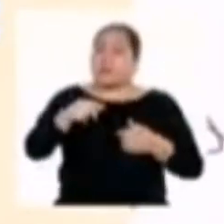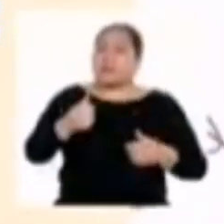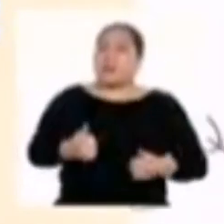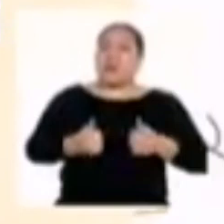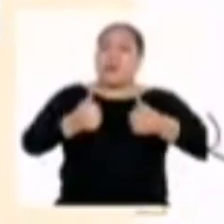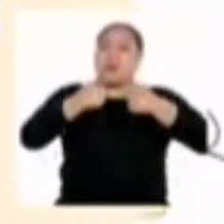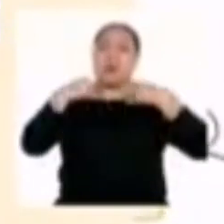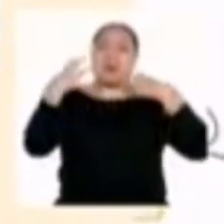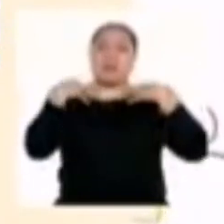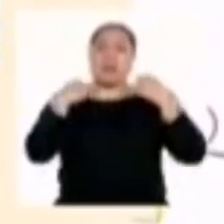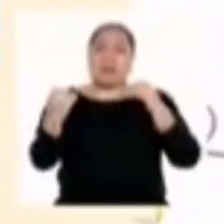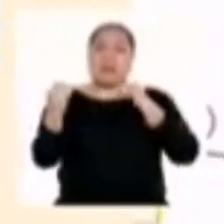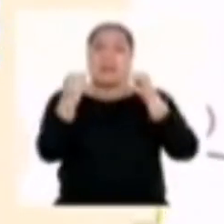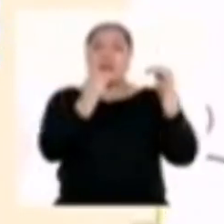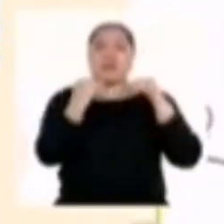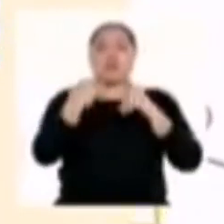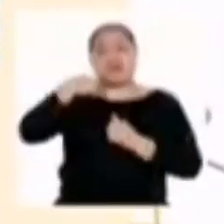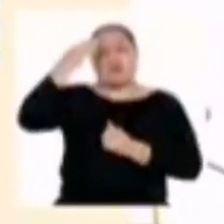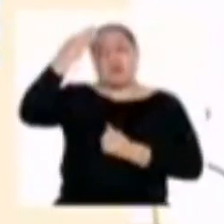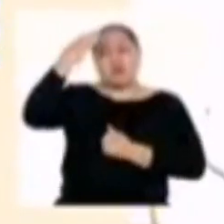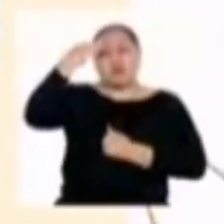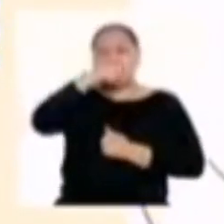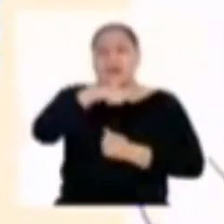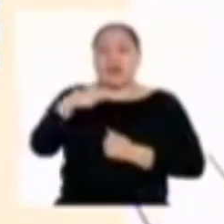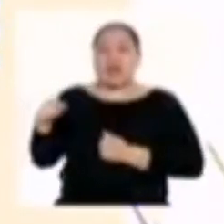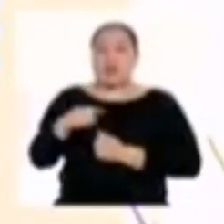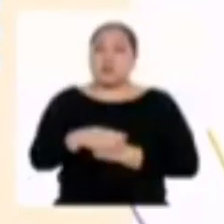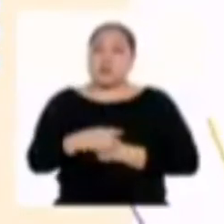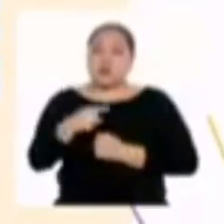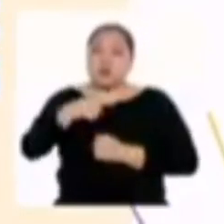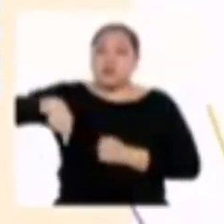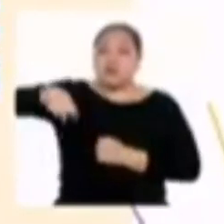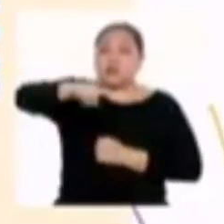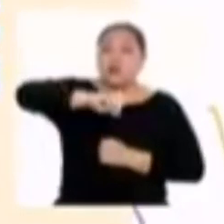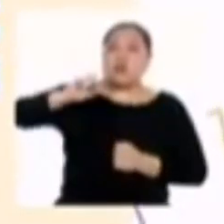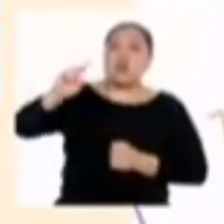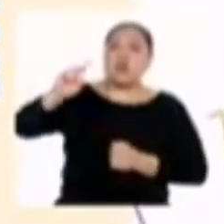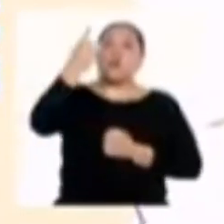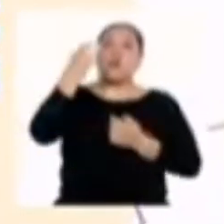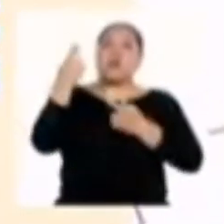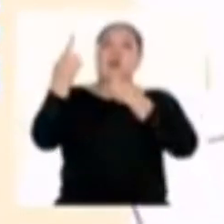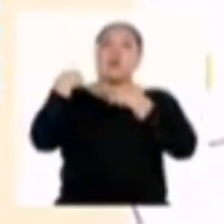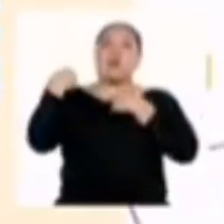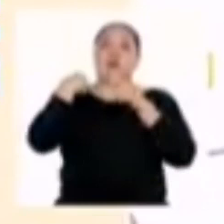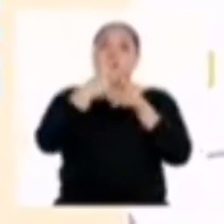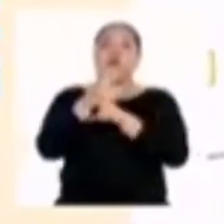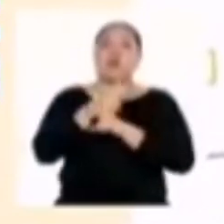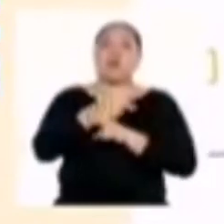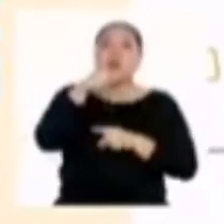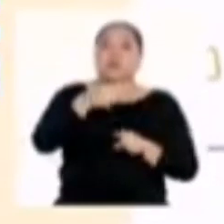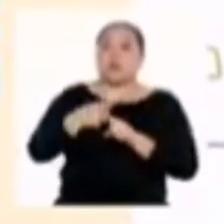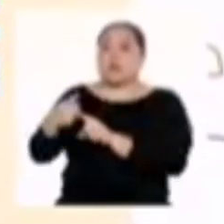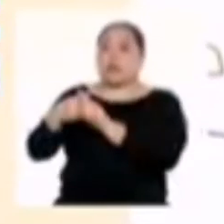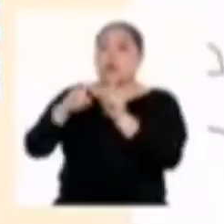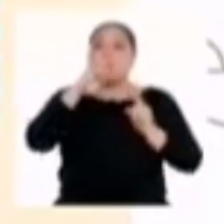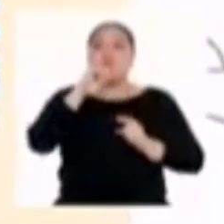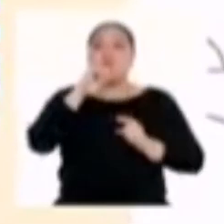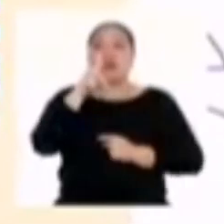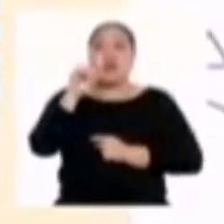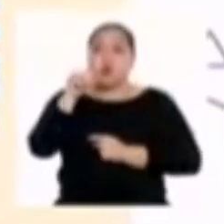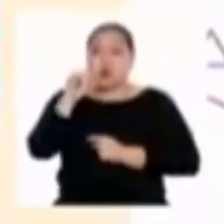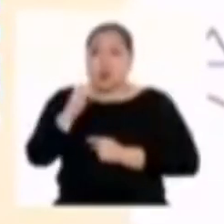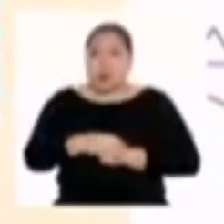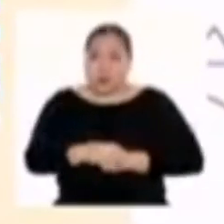equilibrio. Por eso estoy convencida de que nosotros somos los primeros llamados a cuidar de esta diversidad biológica y que si no lo hacemos